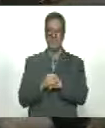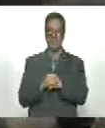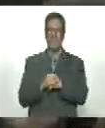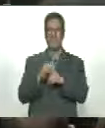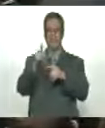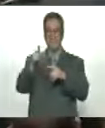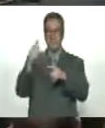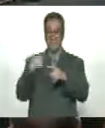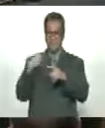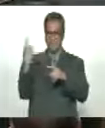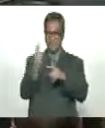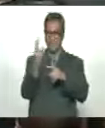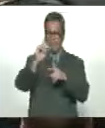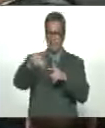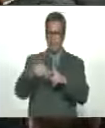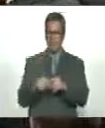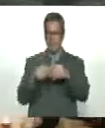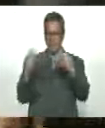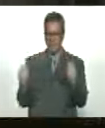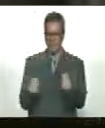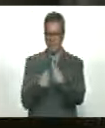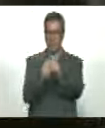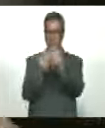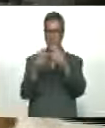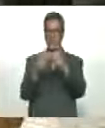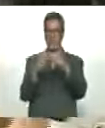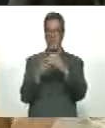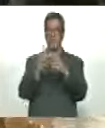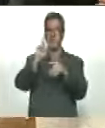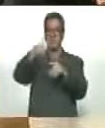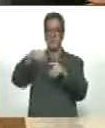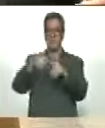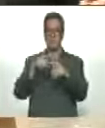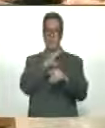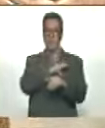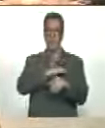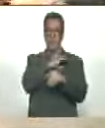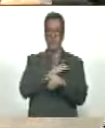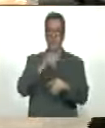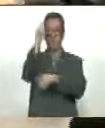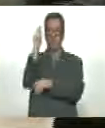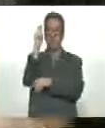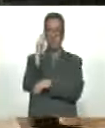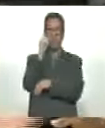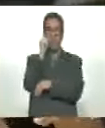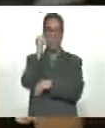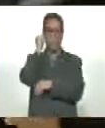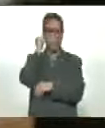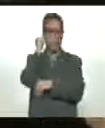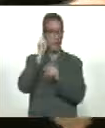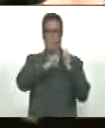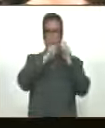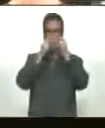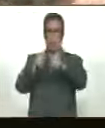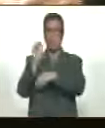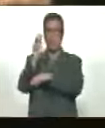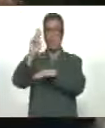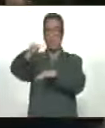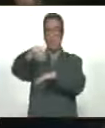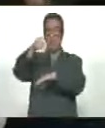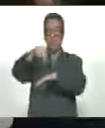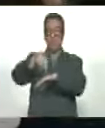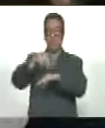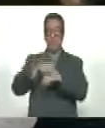Se encuentra acompañada, además de la Comisión de Diputadas y Diputados designada por la Asamblea